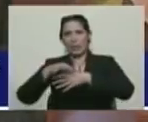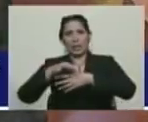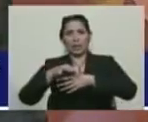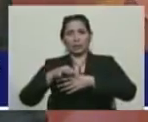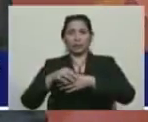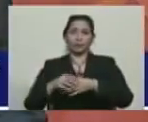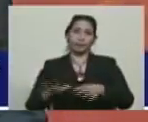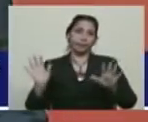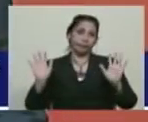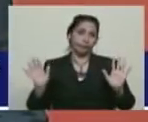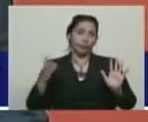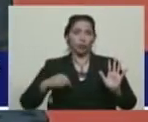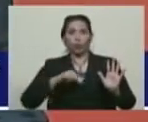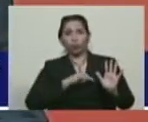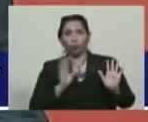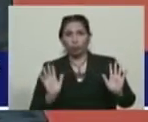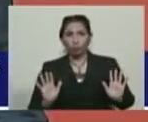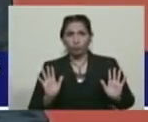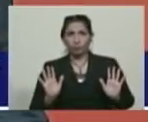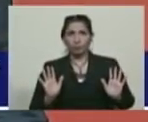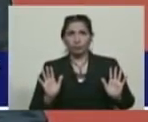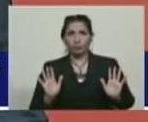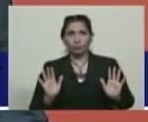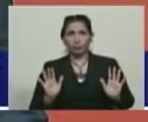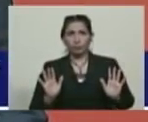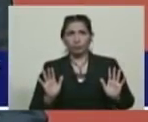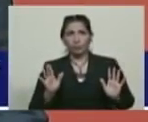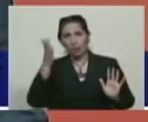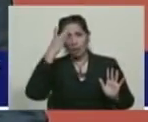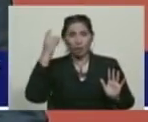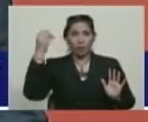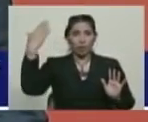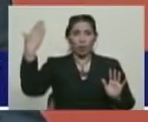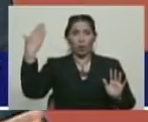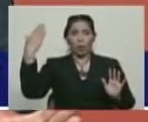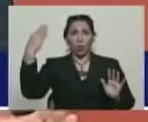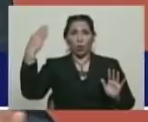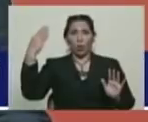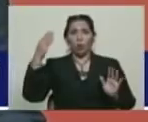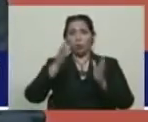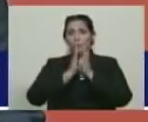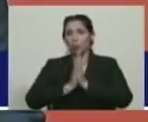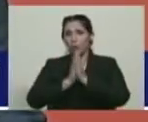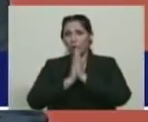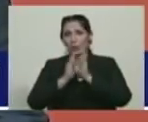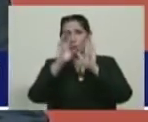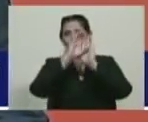nosotros a dios rogando y con la constitución andando